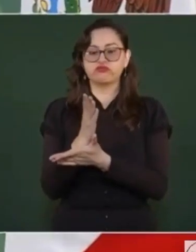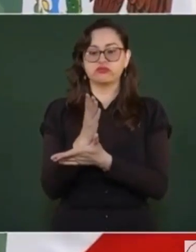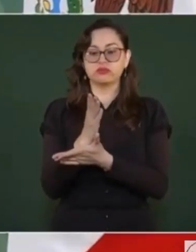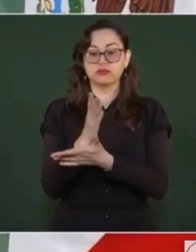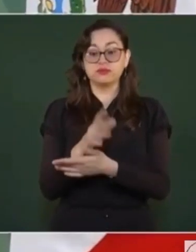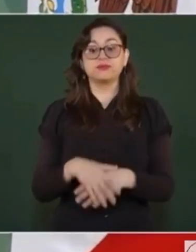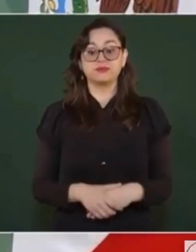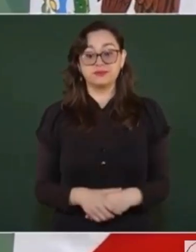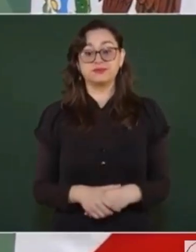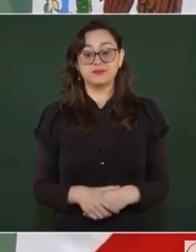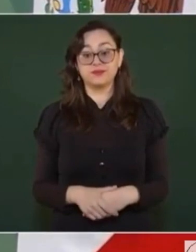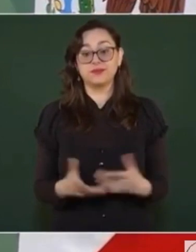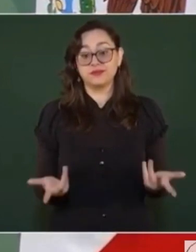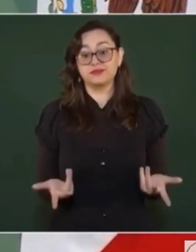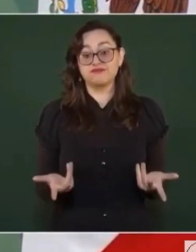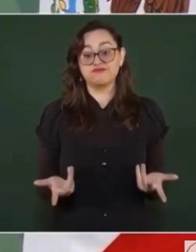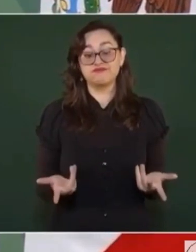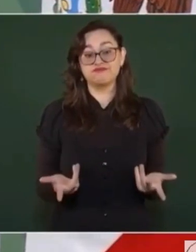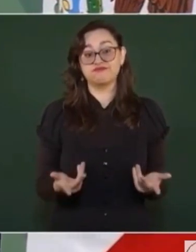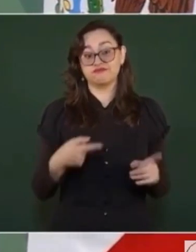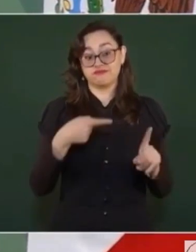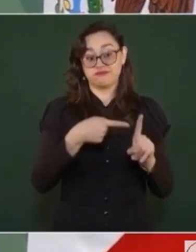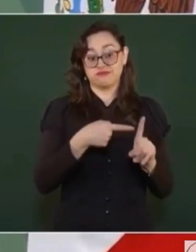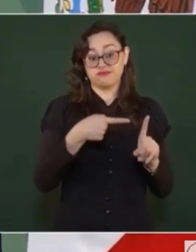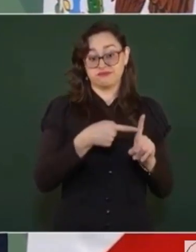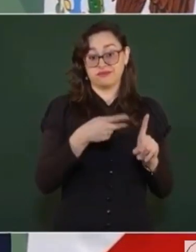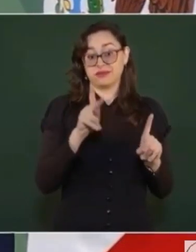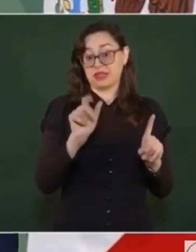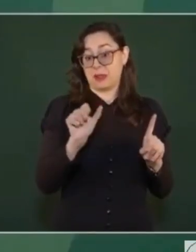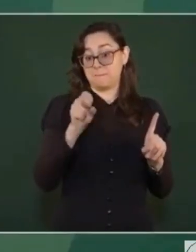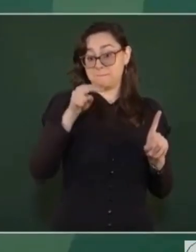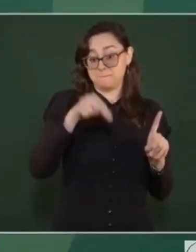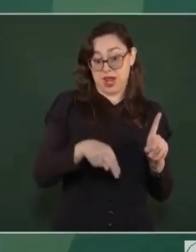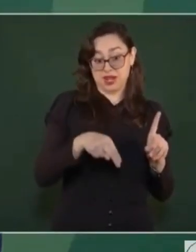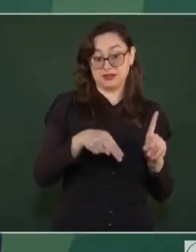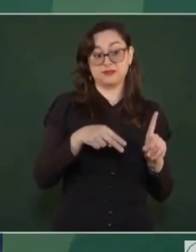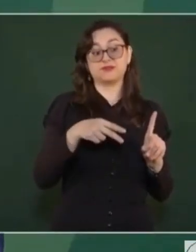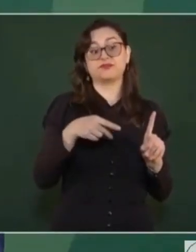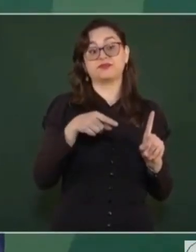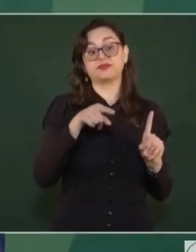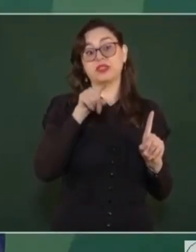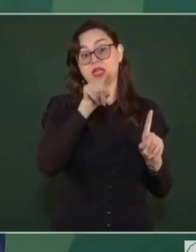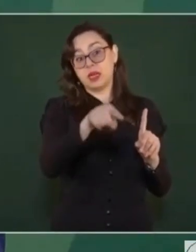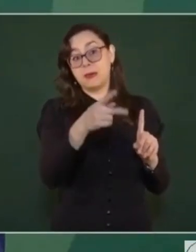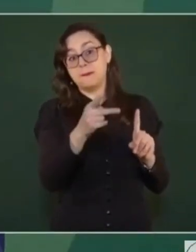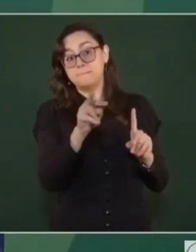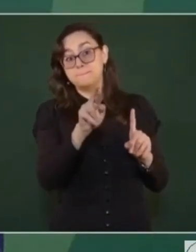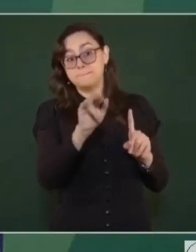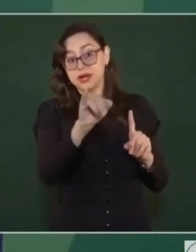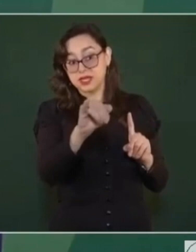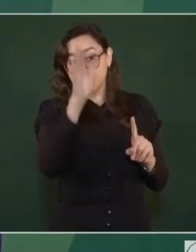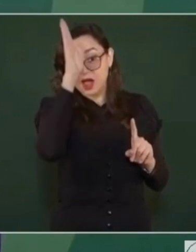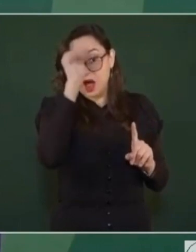con los gobernadores del PRI para apoyar al PAN.